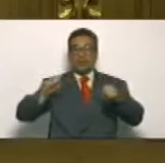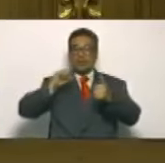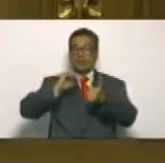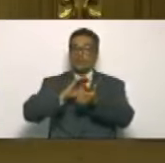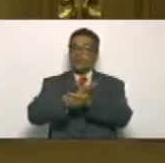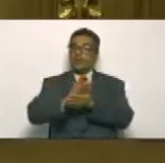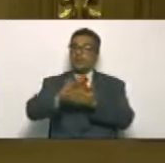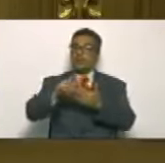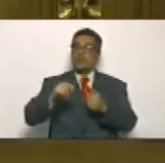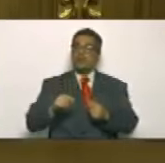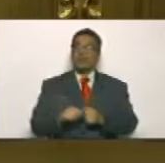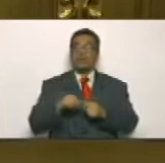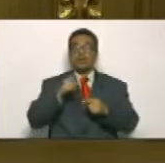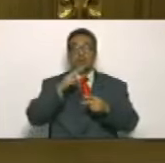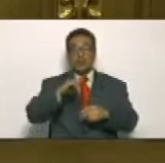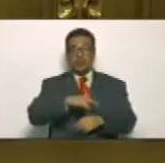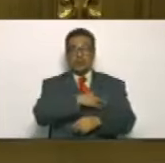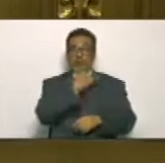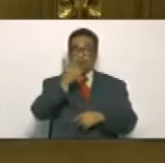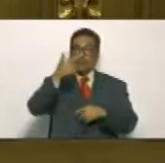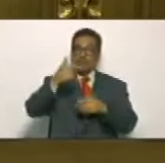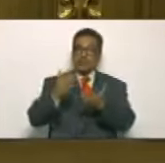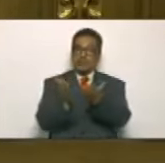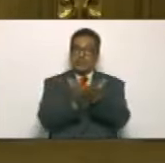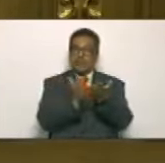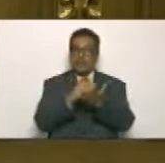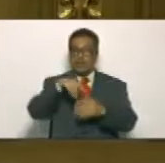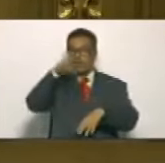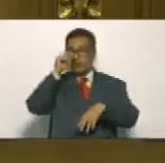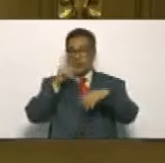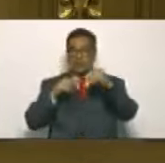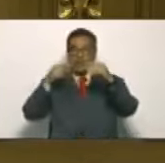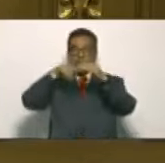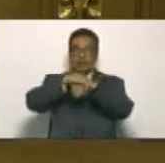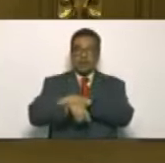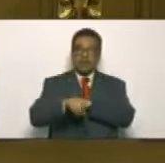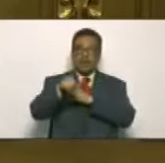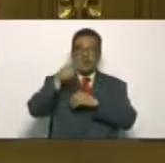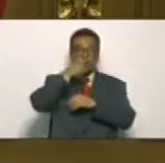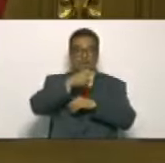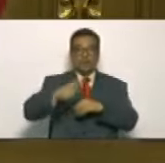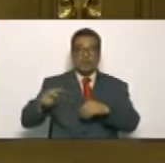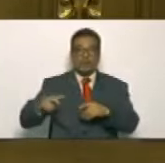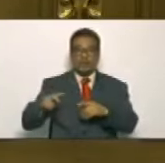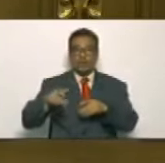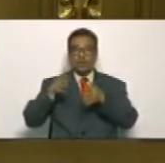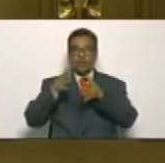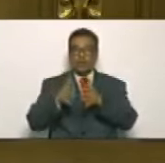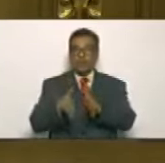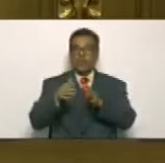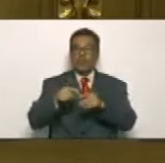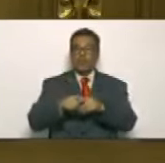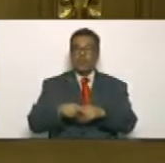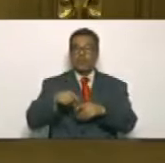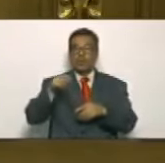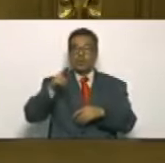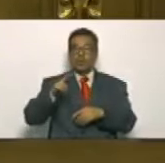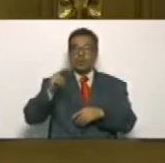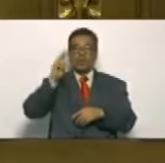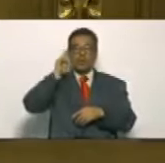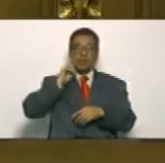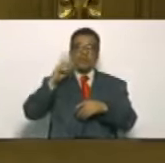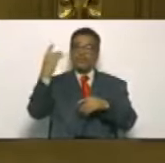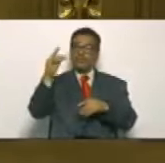gratuita, de las universidades, del estudio, de la inclusión de los pueblos originarios desde